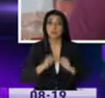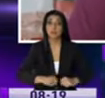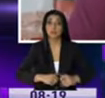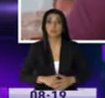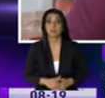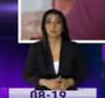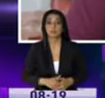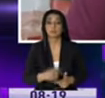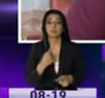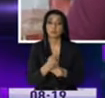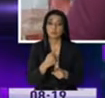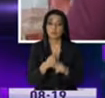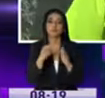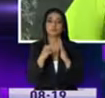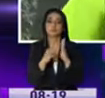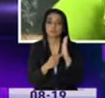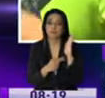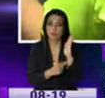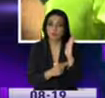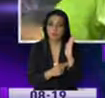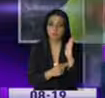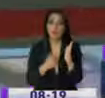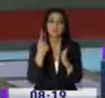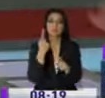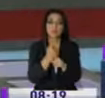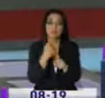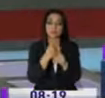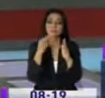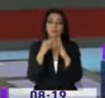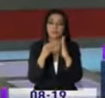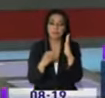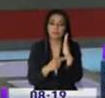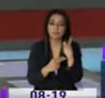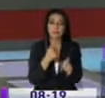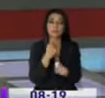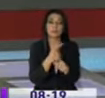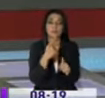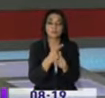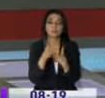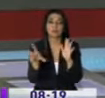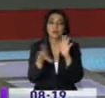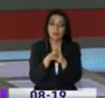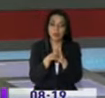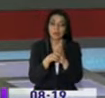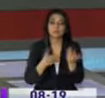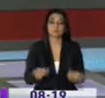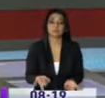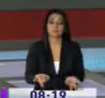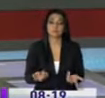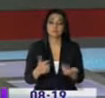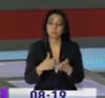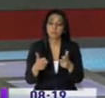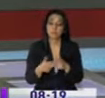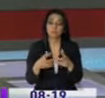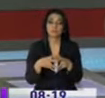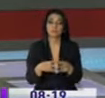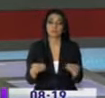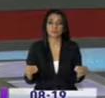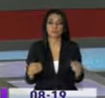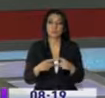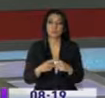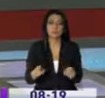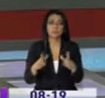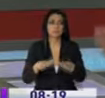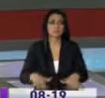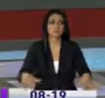Para eso está una normativa, una reglamentación, una ordenanza, como quieran llamarlo, y con eso nos evitamos dolores de cabeza. Pero vemos en grandes zonas de